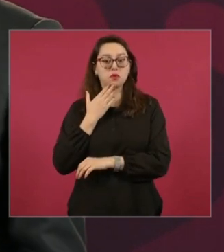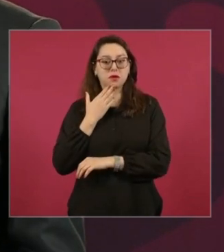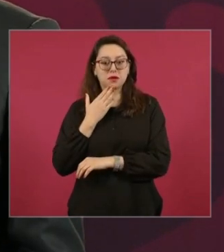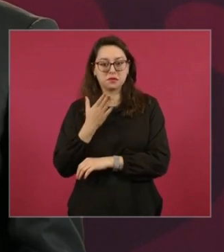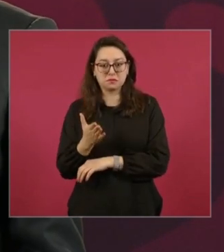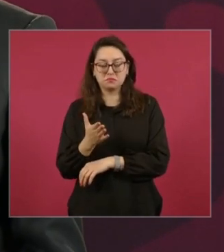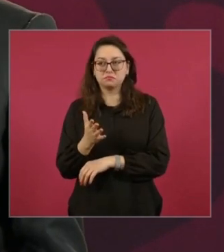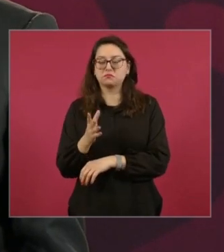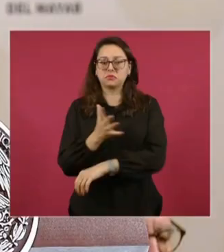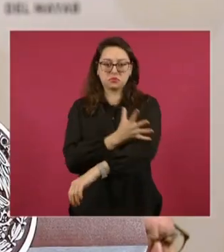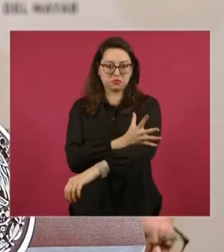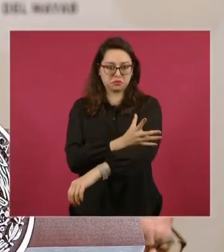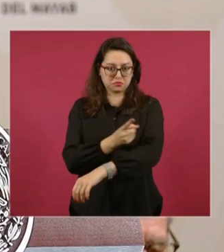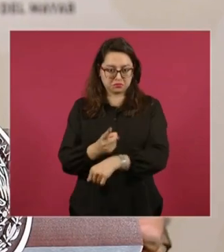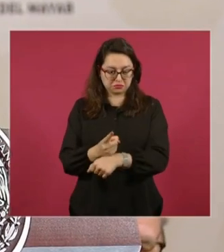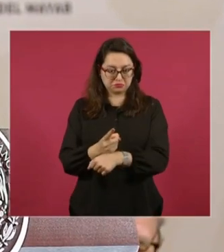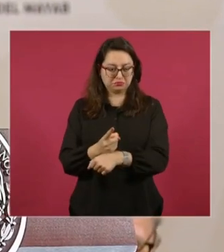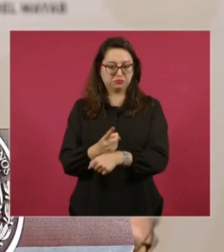honrada,